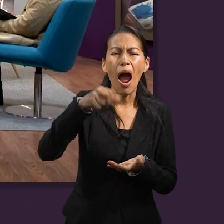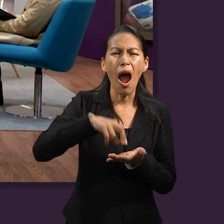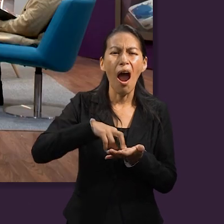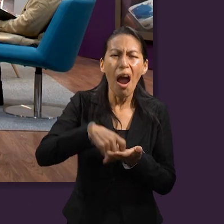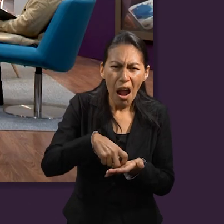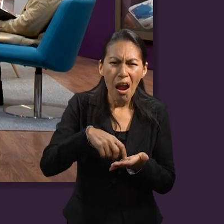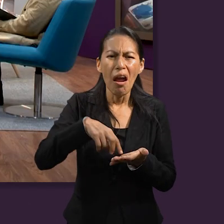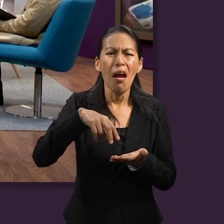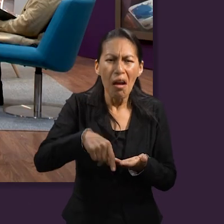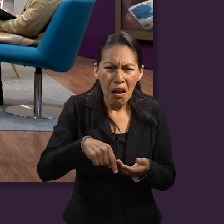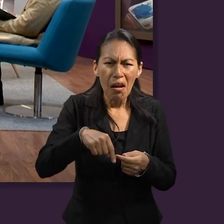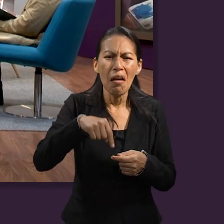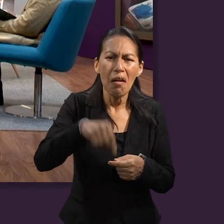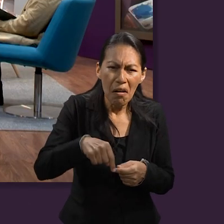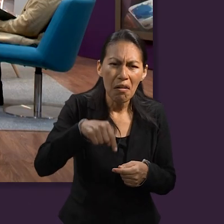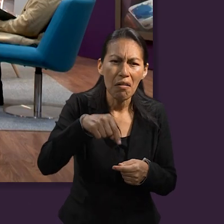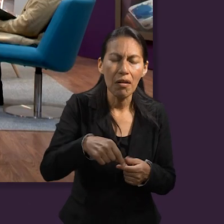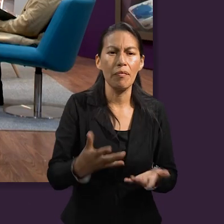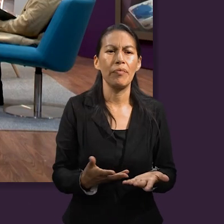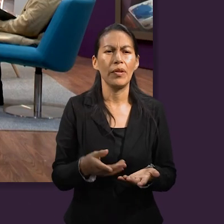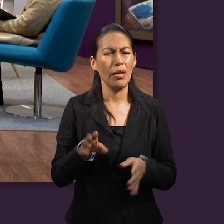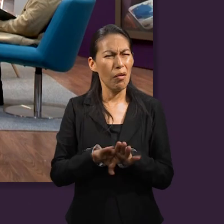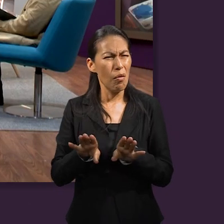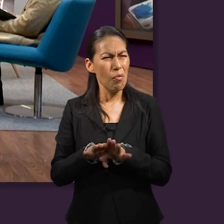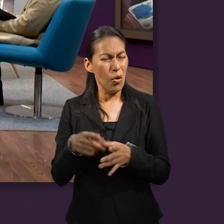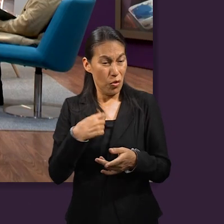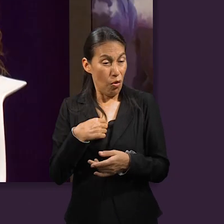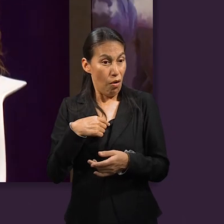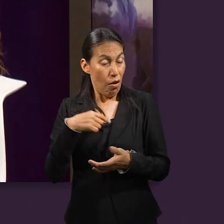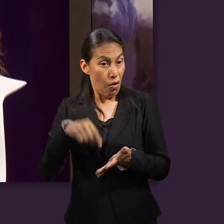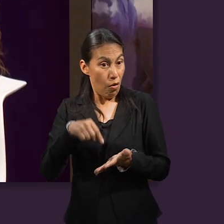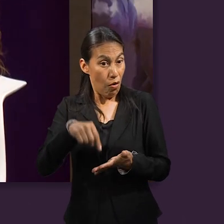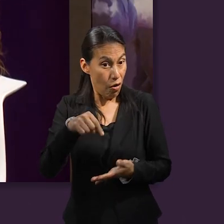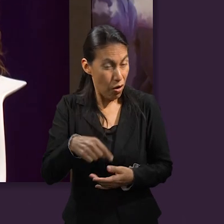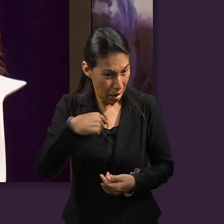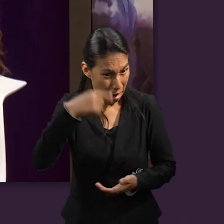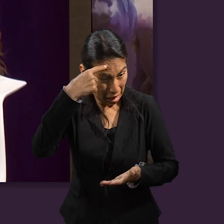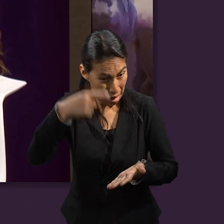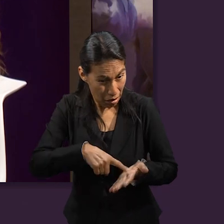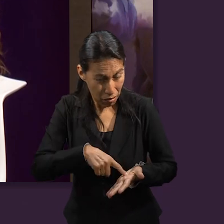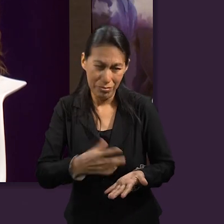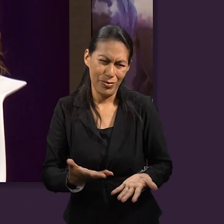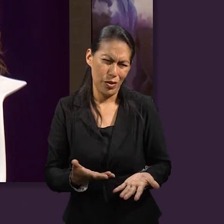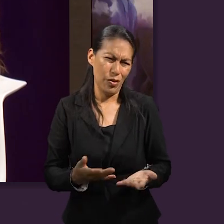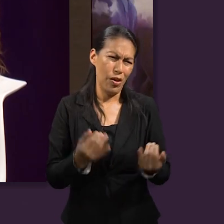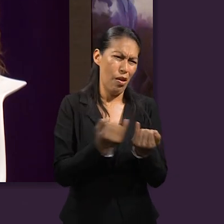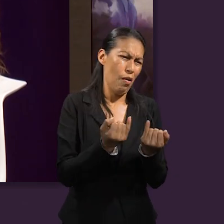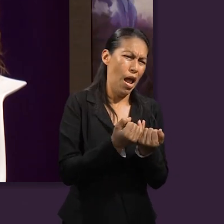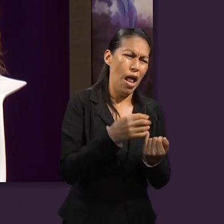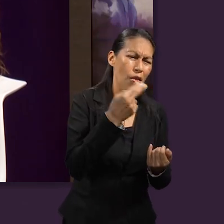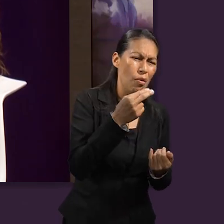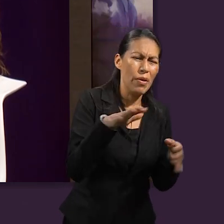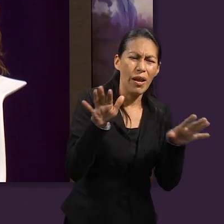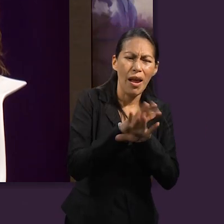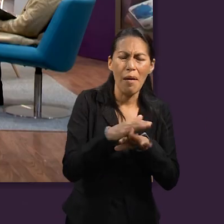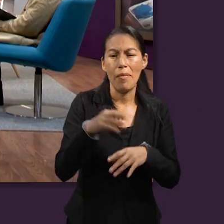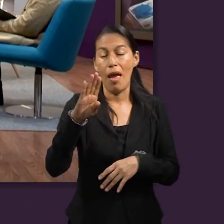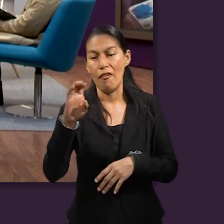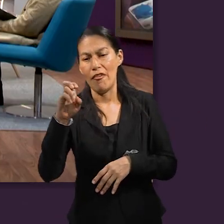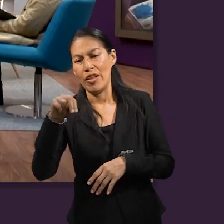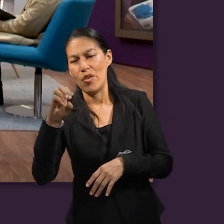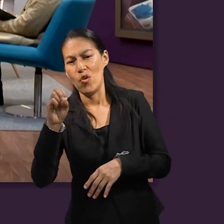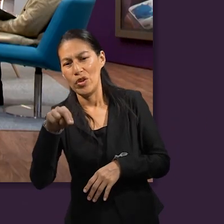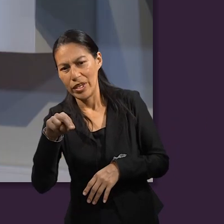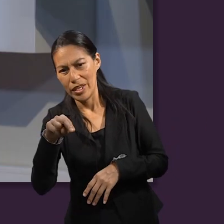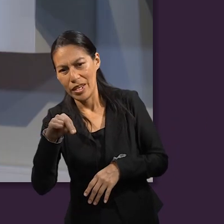pero pues nos vamos aquí que dice hijo de de mi mano derecha no benjamín cómo es que cambia ese nombre también es que